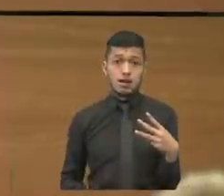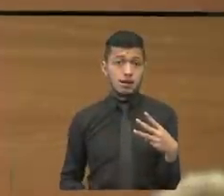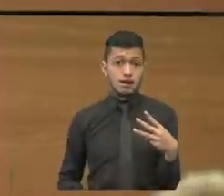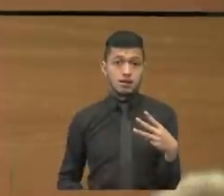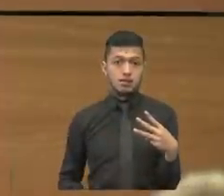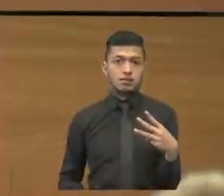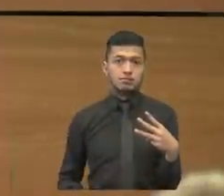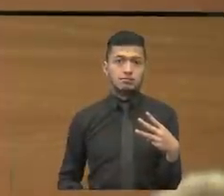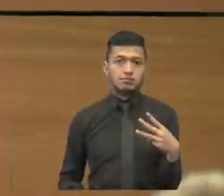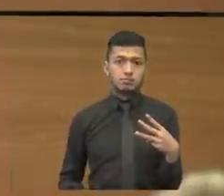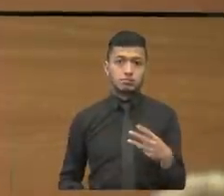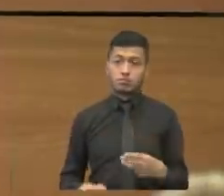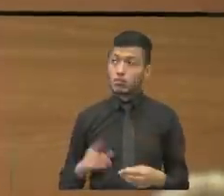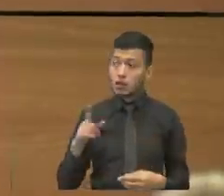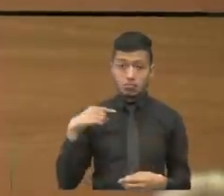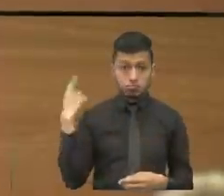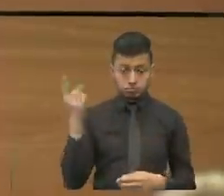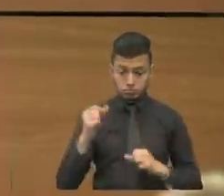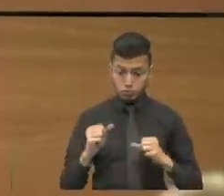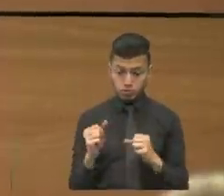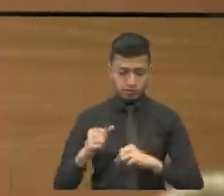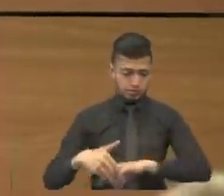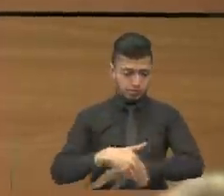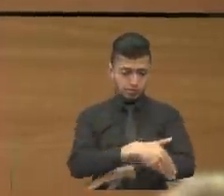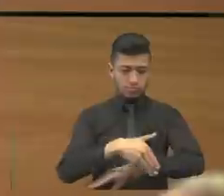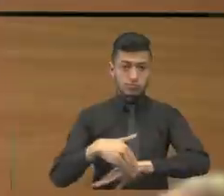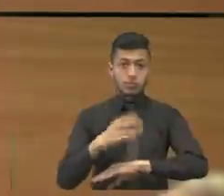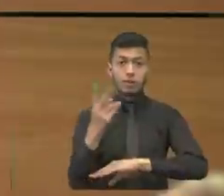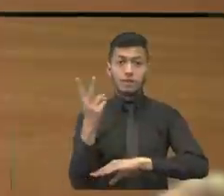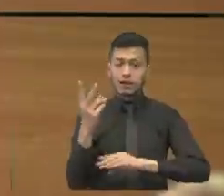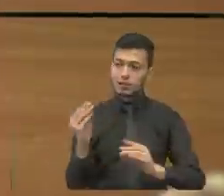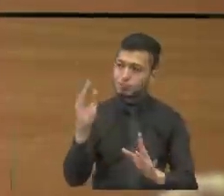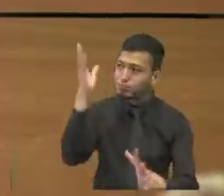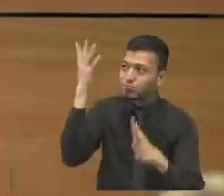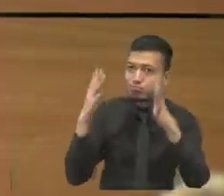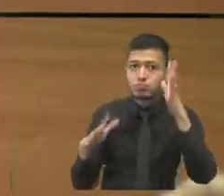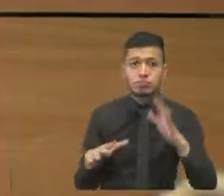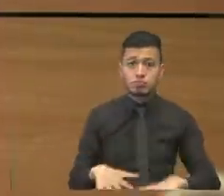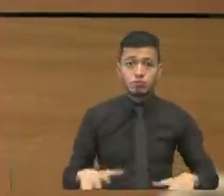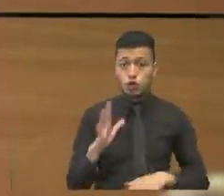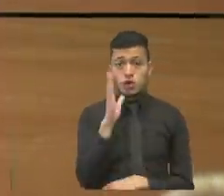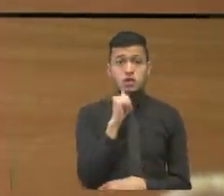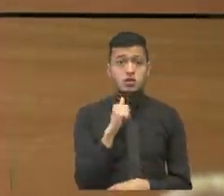en Bogotá. No hay uno. Este va a ser el primero. Este va a ser el primero.